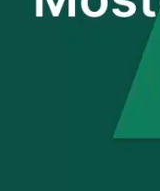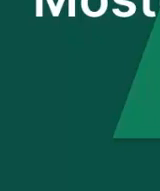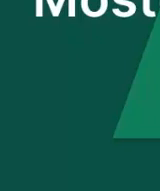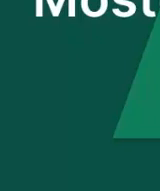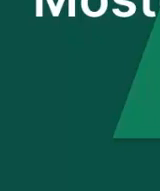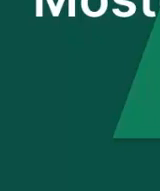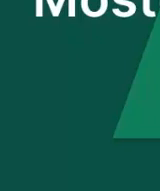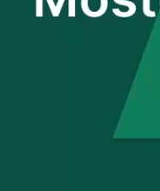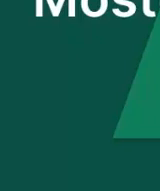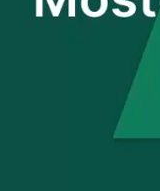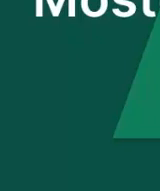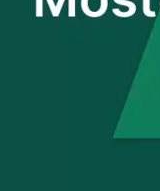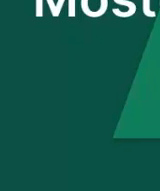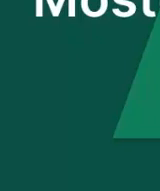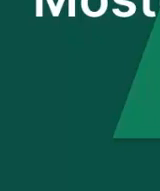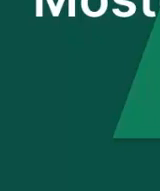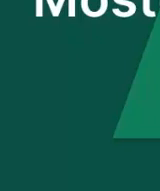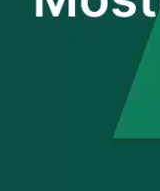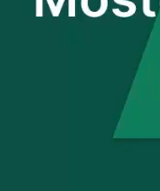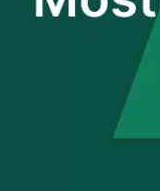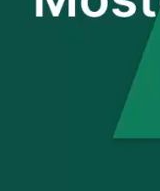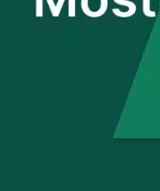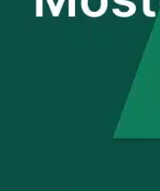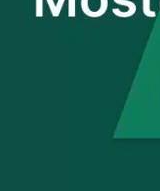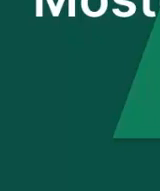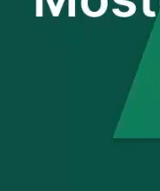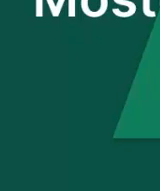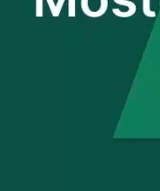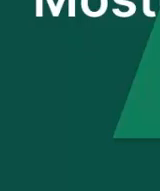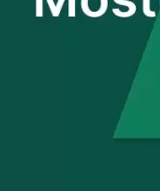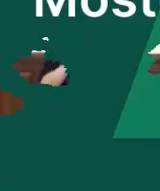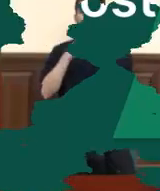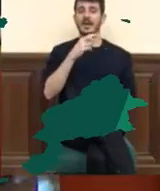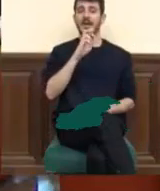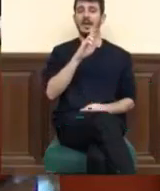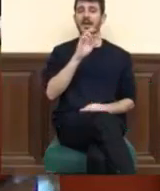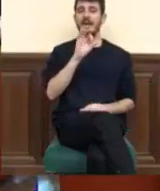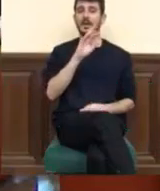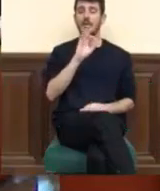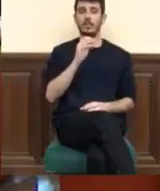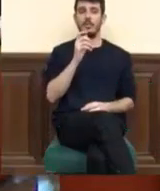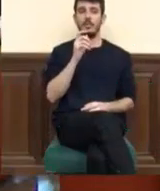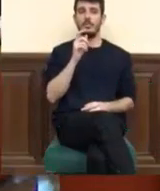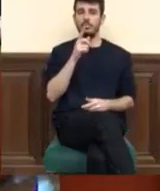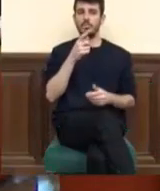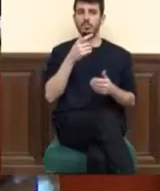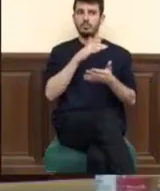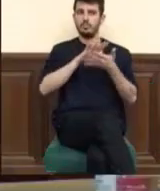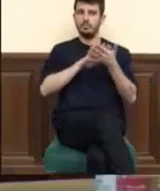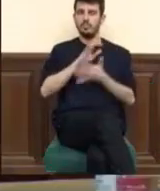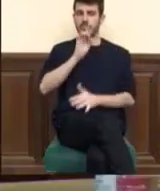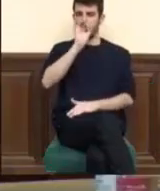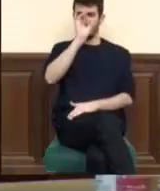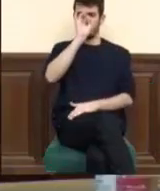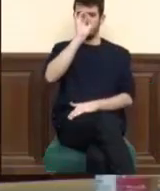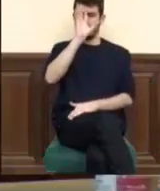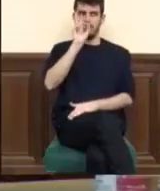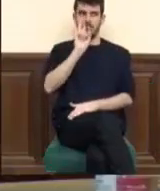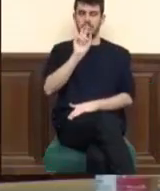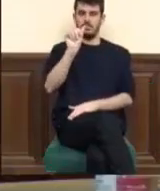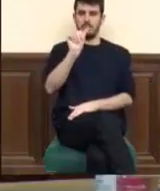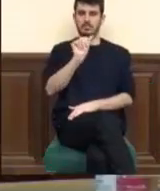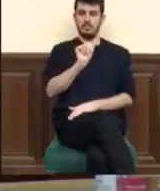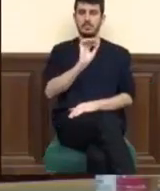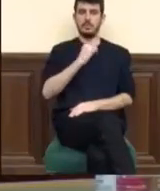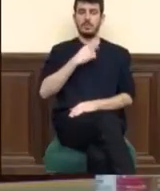Señora presidenta, señora Guerrero, me han sorprendido sus palabras, porque bueno, pues la considero una